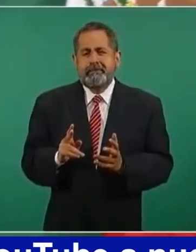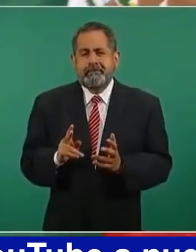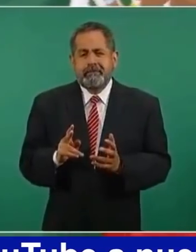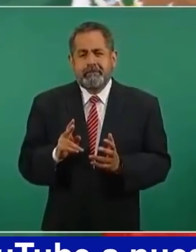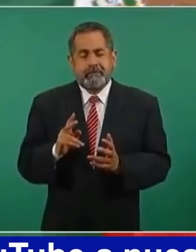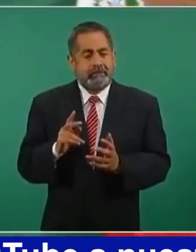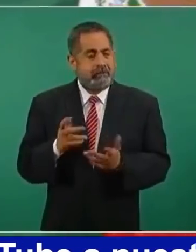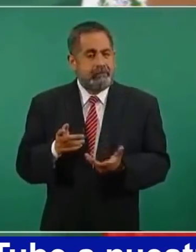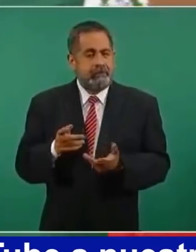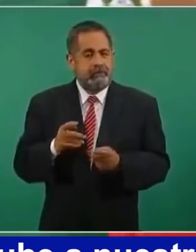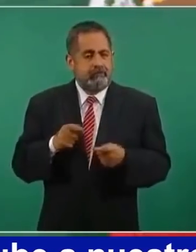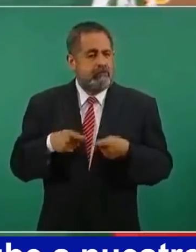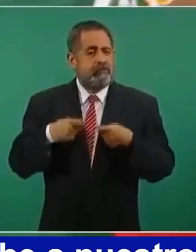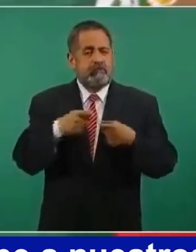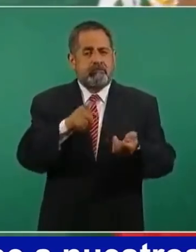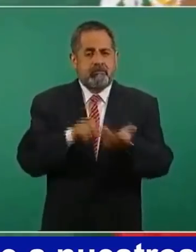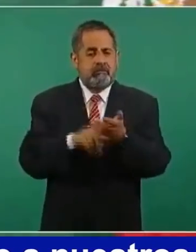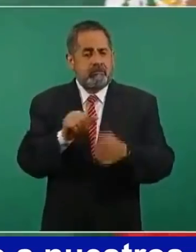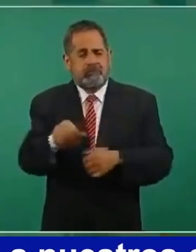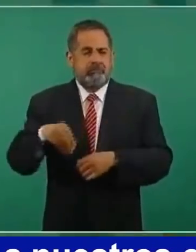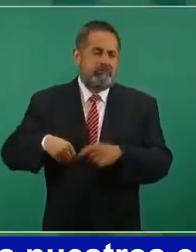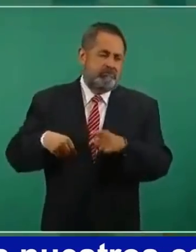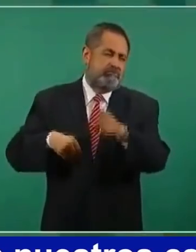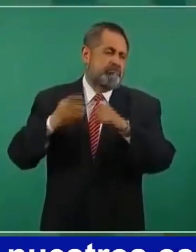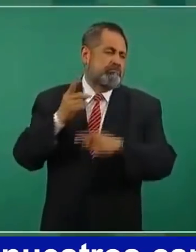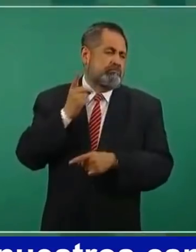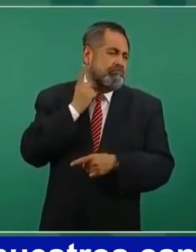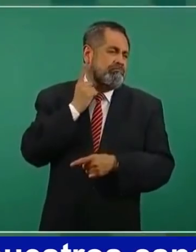O se le echaba a los legisladores.